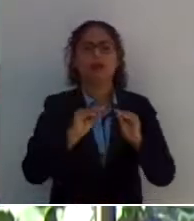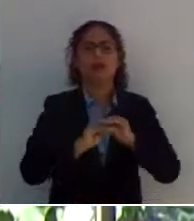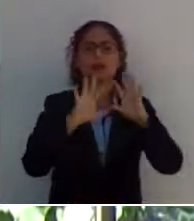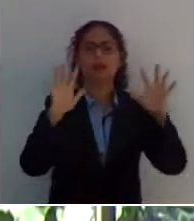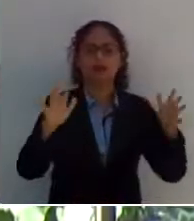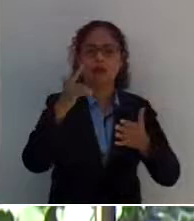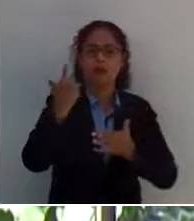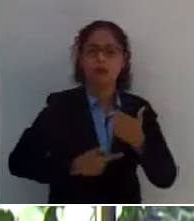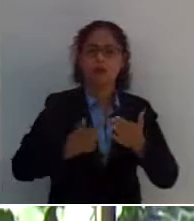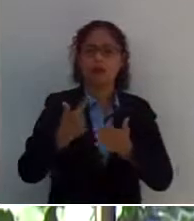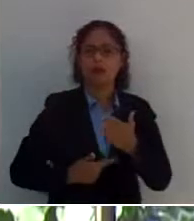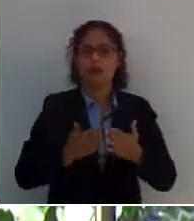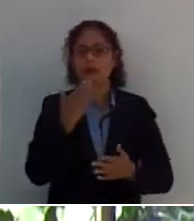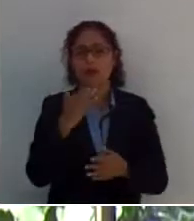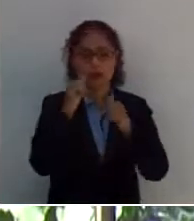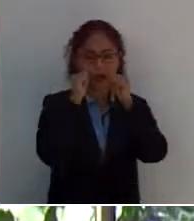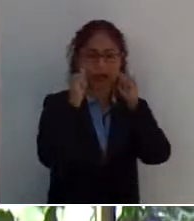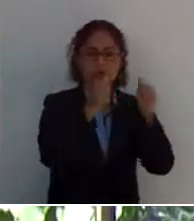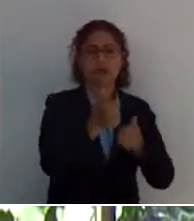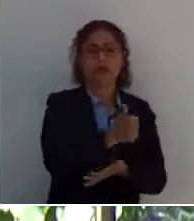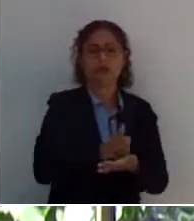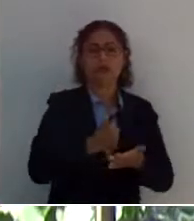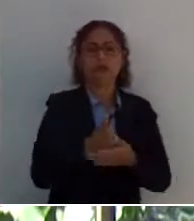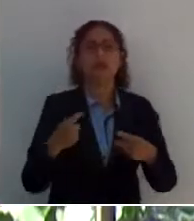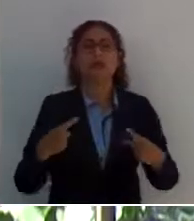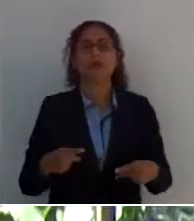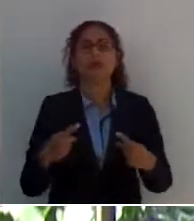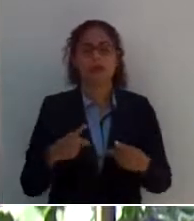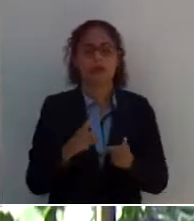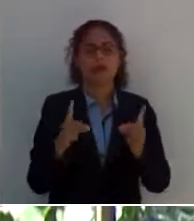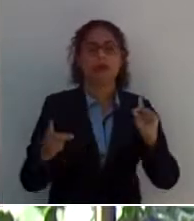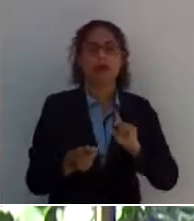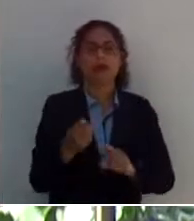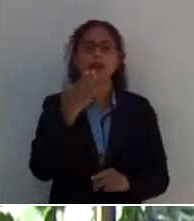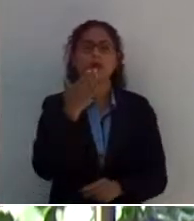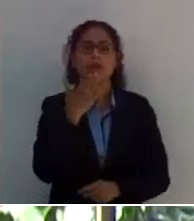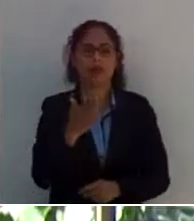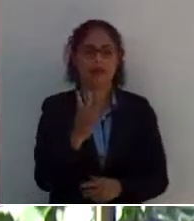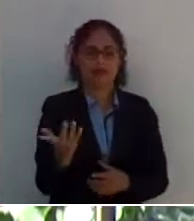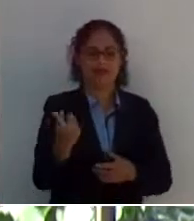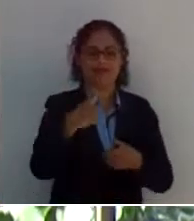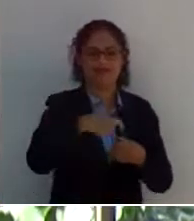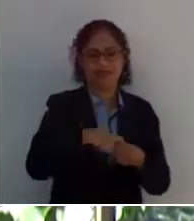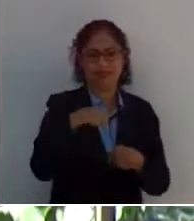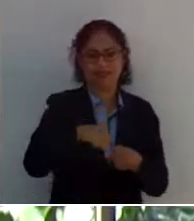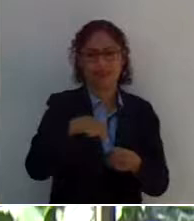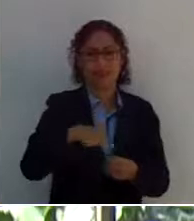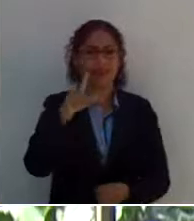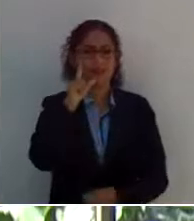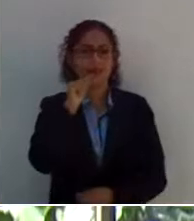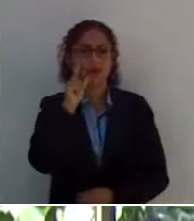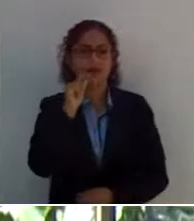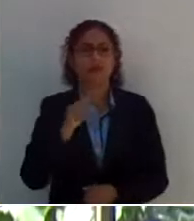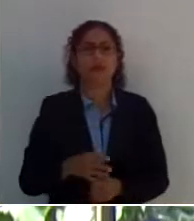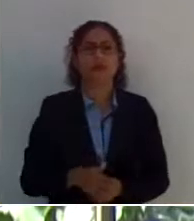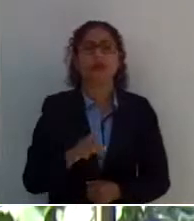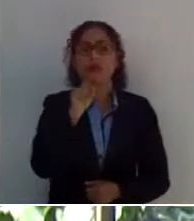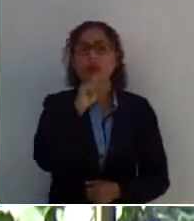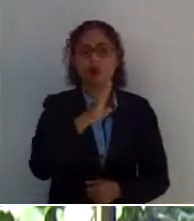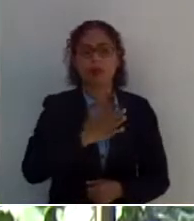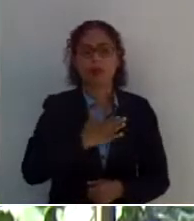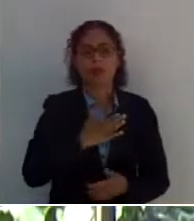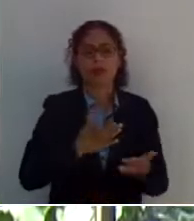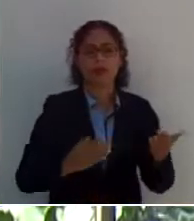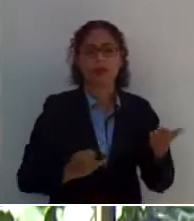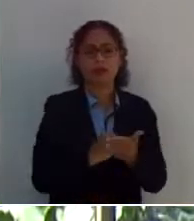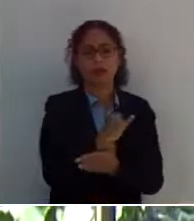de cuentas, atención ciudadana y la dignificación de nuestras corporaciones policiales. También decidimos